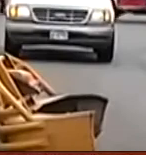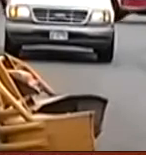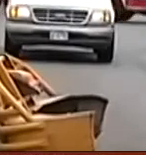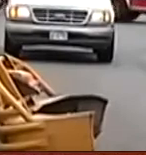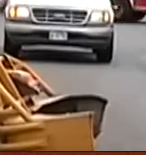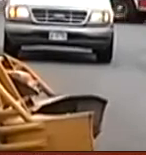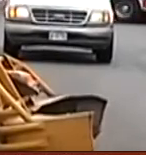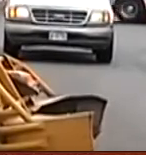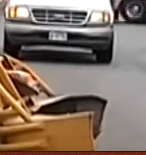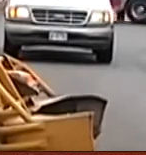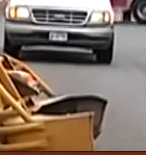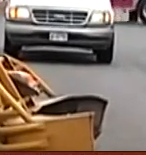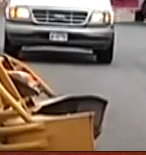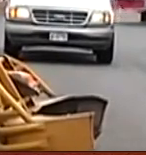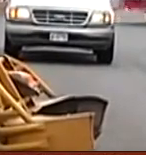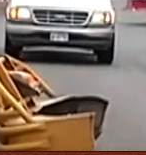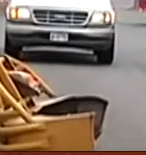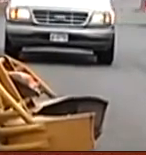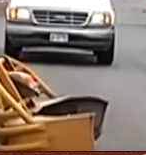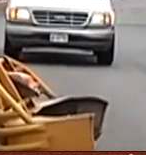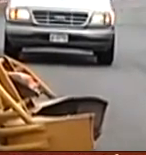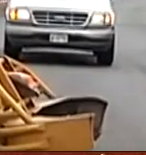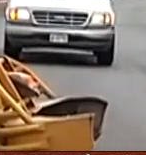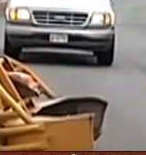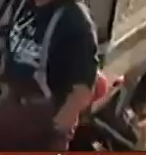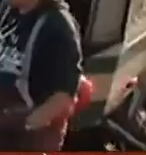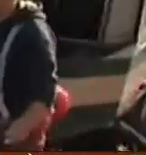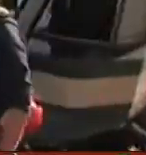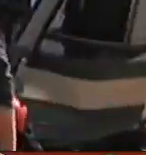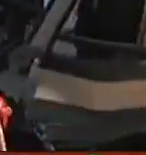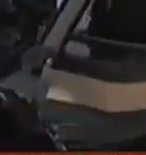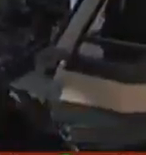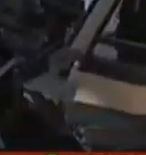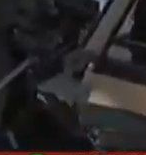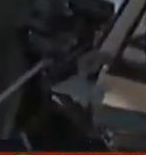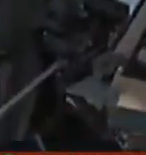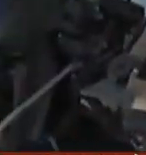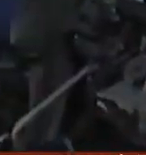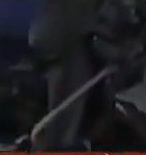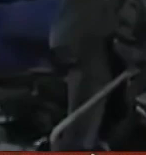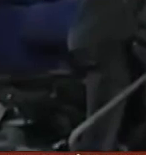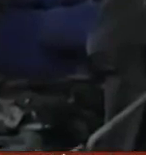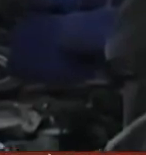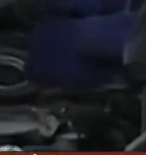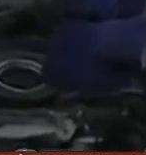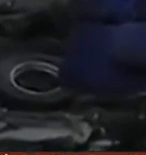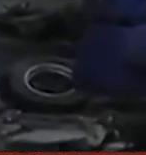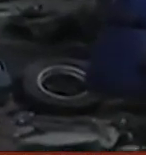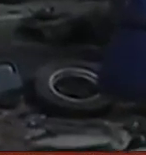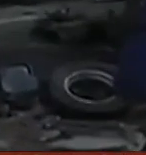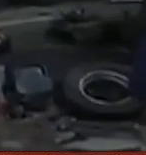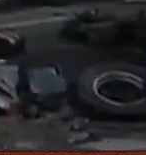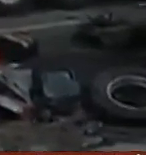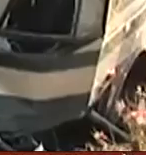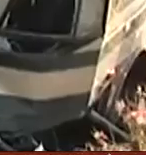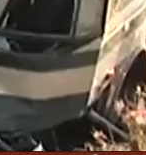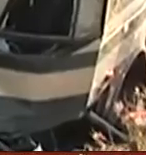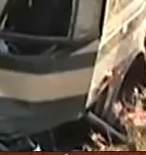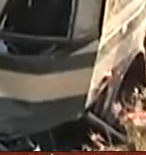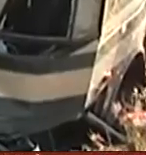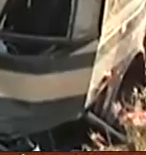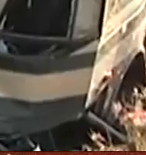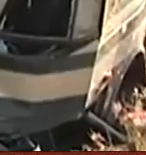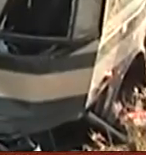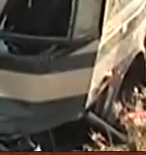los accidentes se relacionan con el consumo de bebidas alcohólicas y aunque otros países no sufren estos porcentajes tan